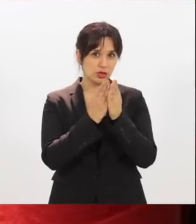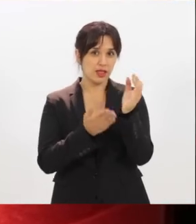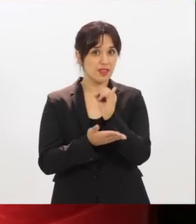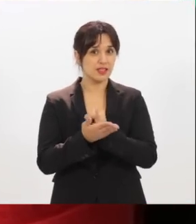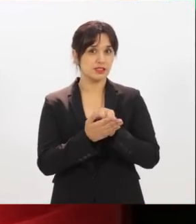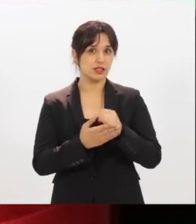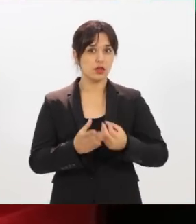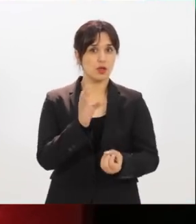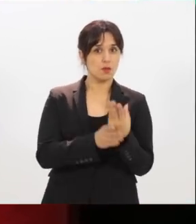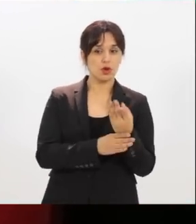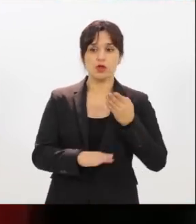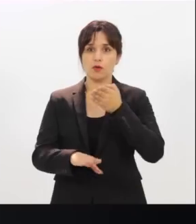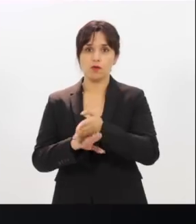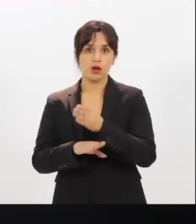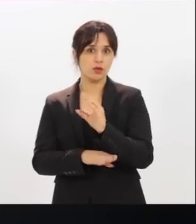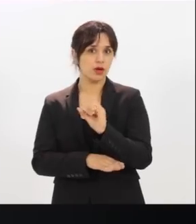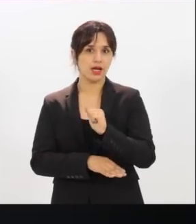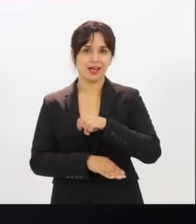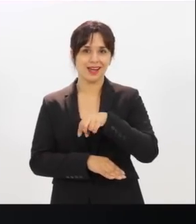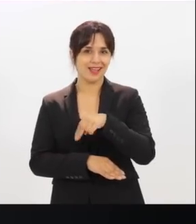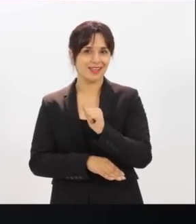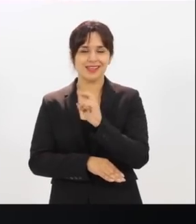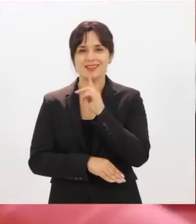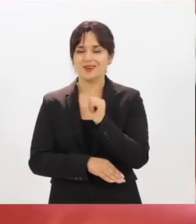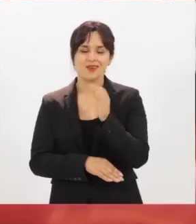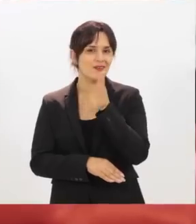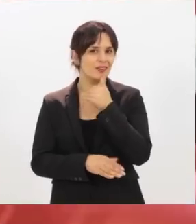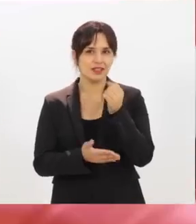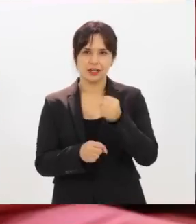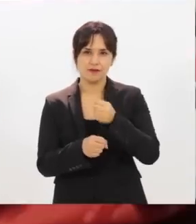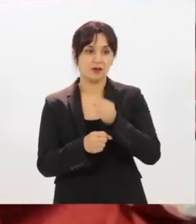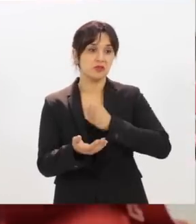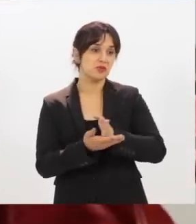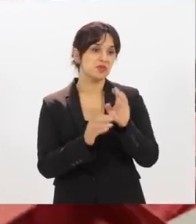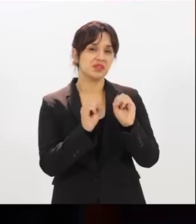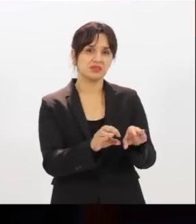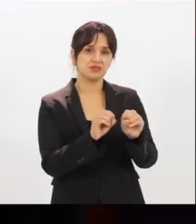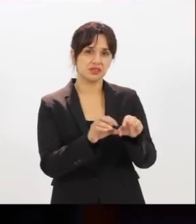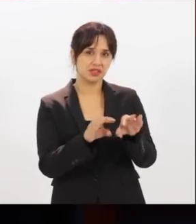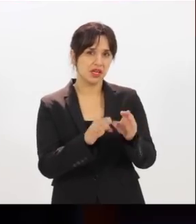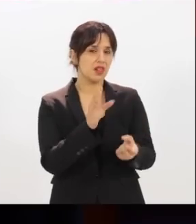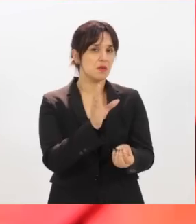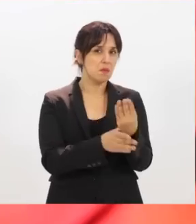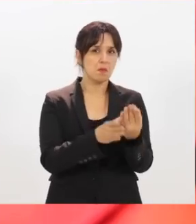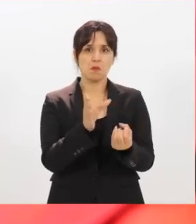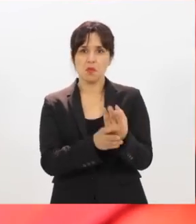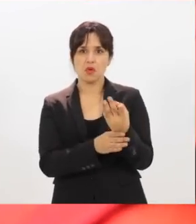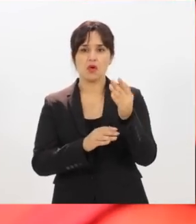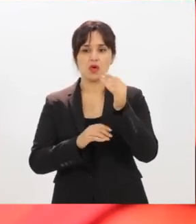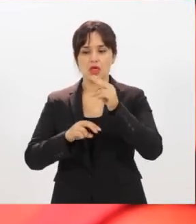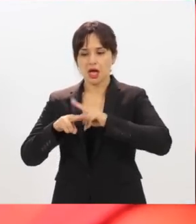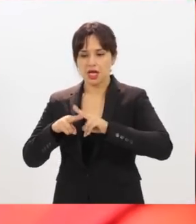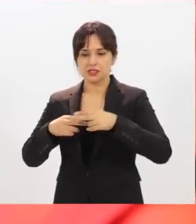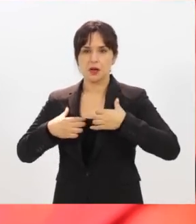modas. Cuando regreso a Cañete no tenía trabajo, entonces empecé a hacer clases de moda y empecé a